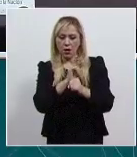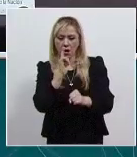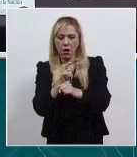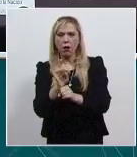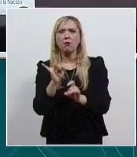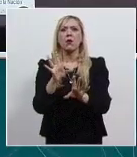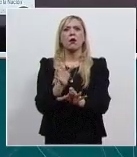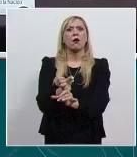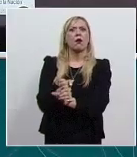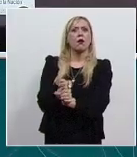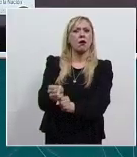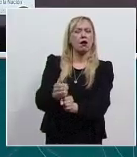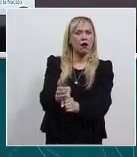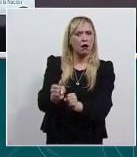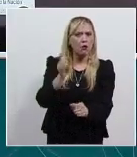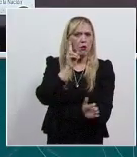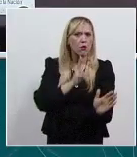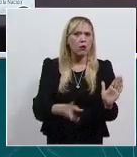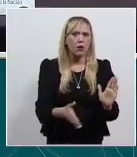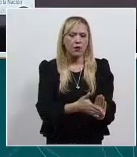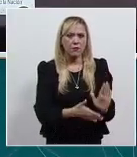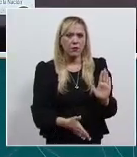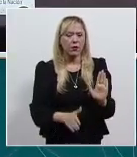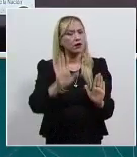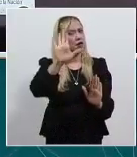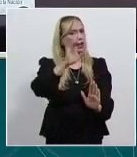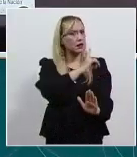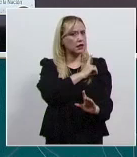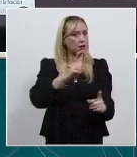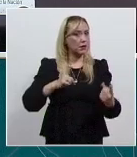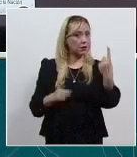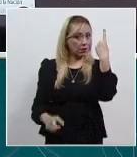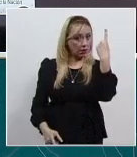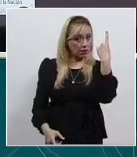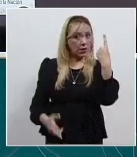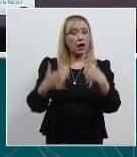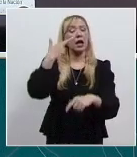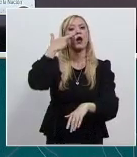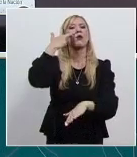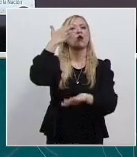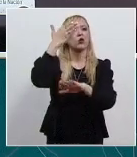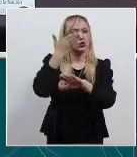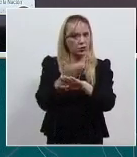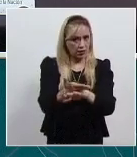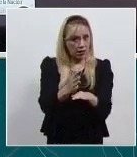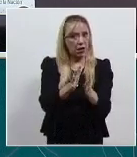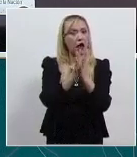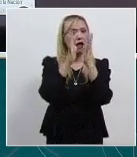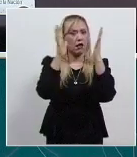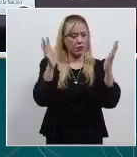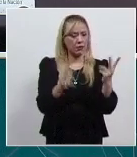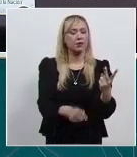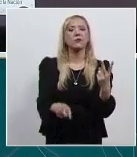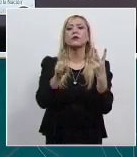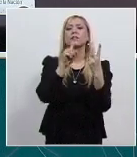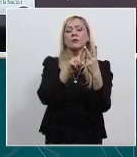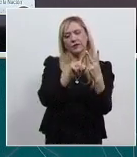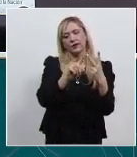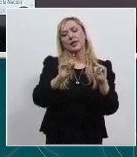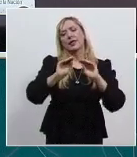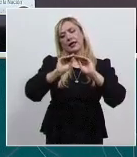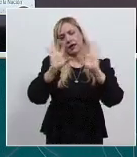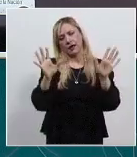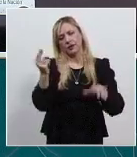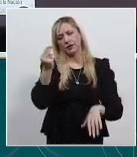Debemos, en primer lugar, ser muy responsables y, en segundo lugar, pues sí, hacer un ejercicio